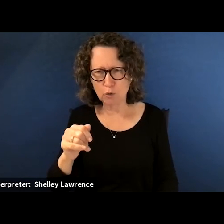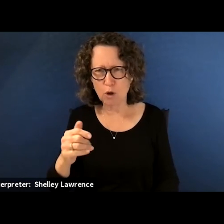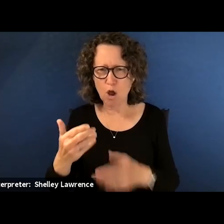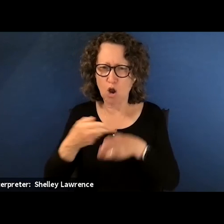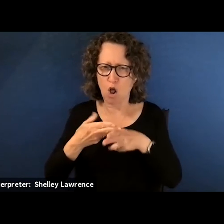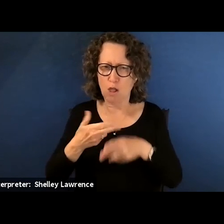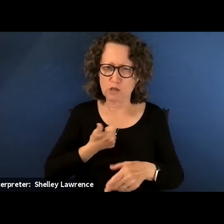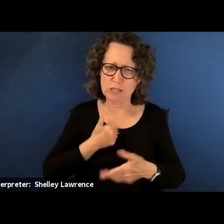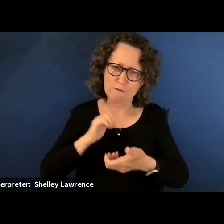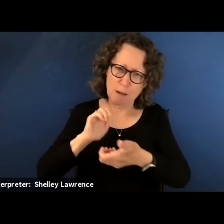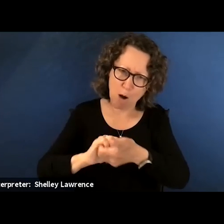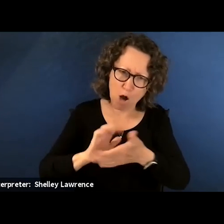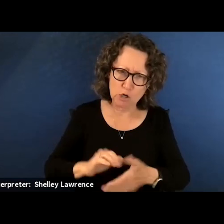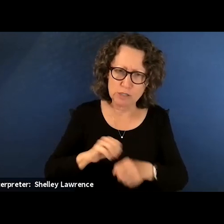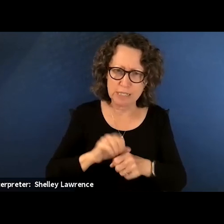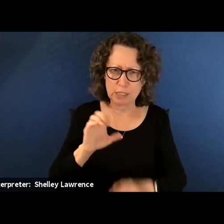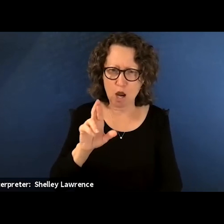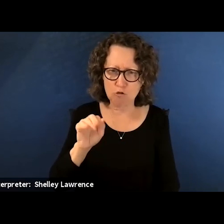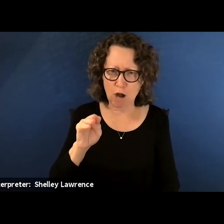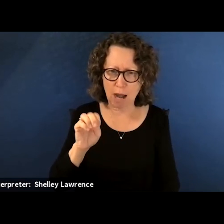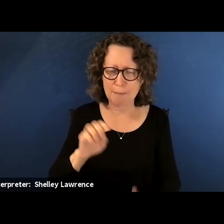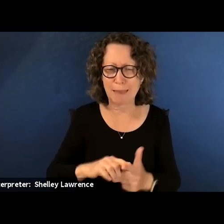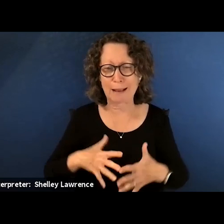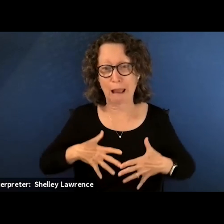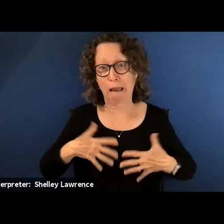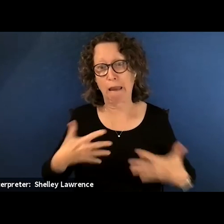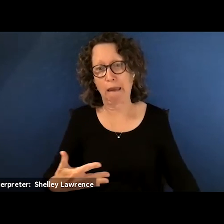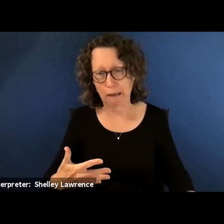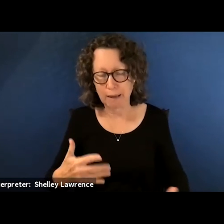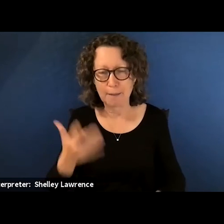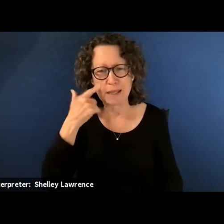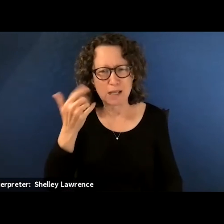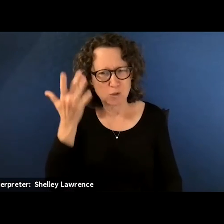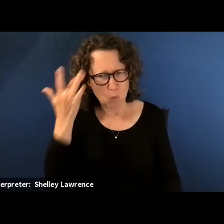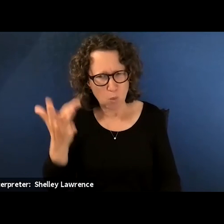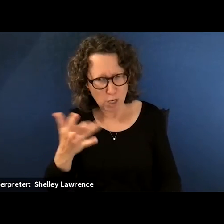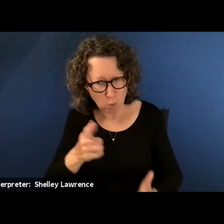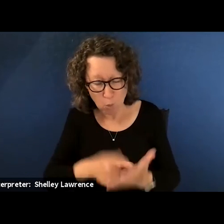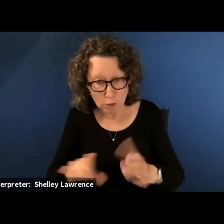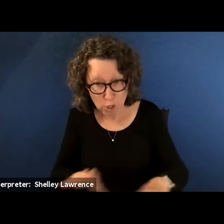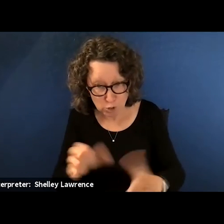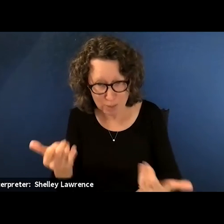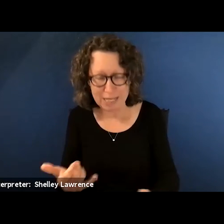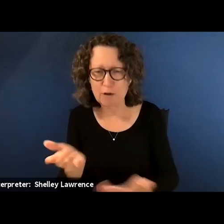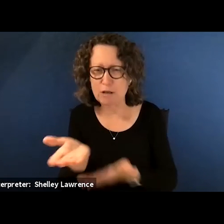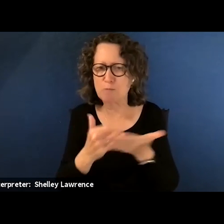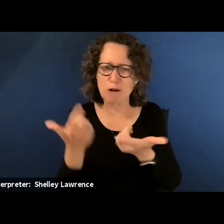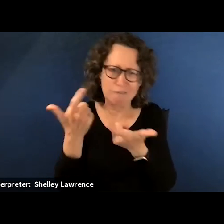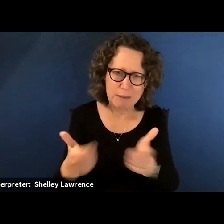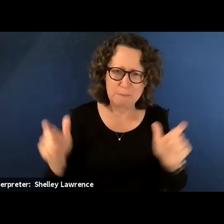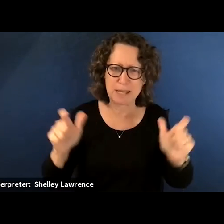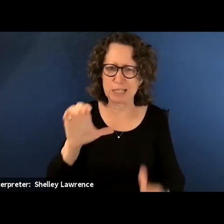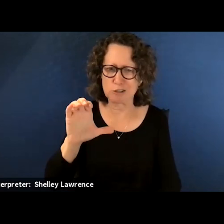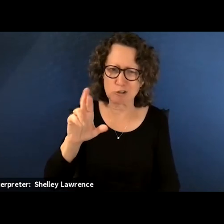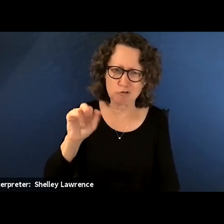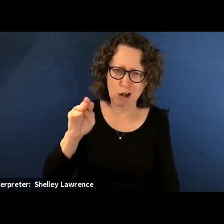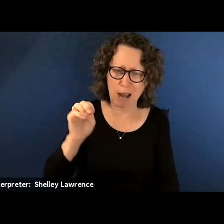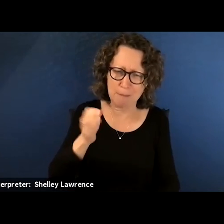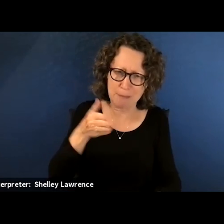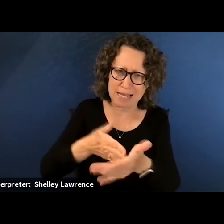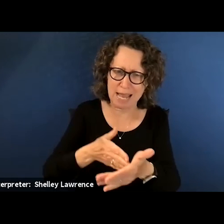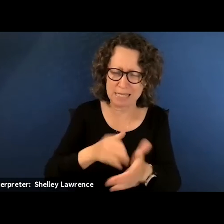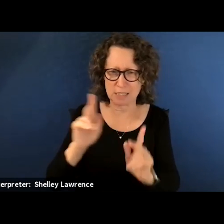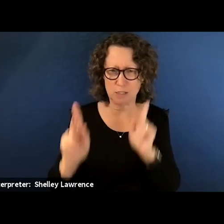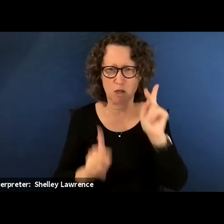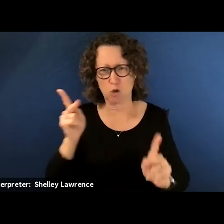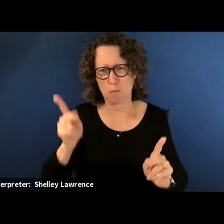Les vi llamarse a sí mismas compañeras de delito como una confesión, dado que lo que estamos haciendo así es parte del